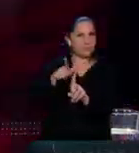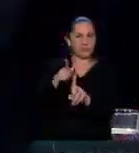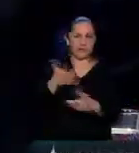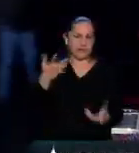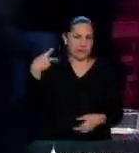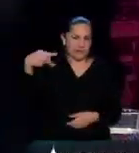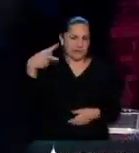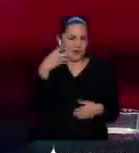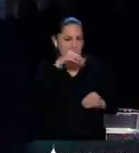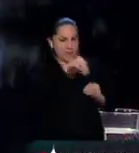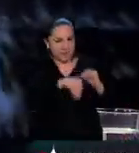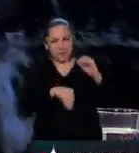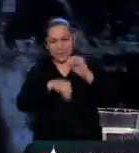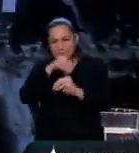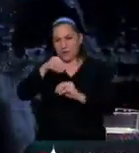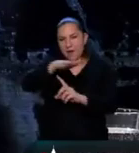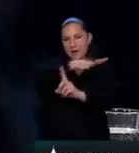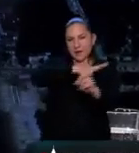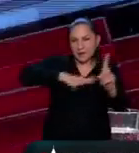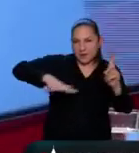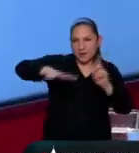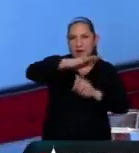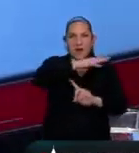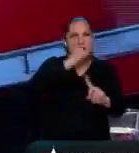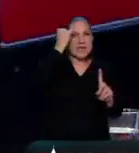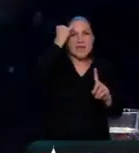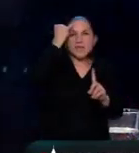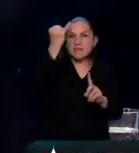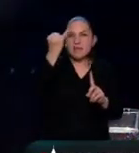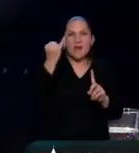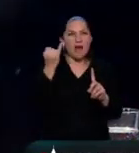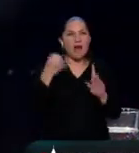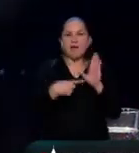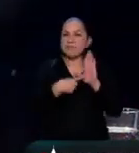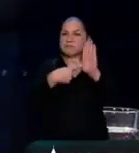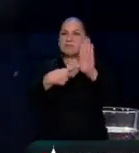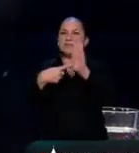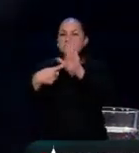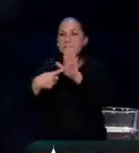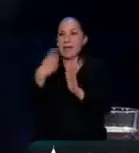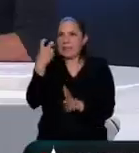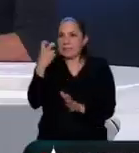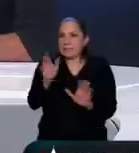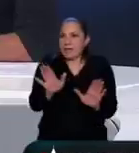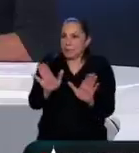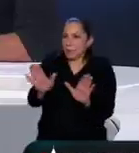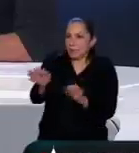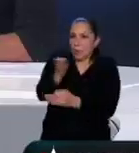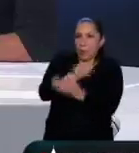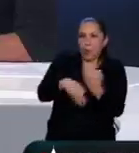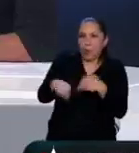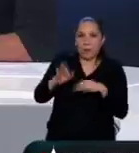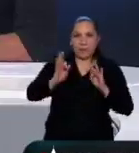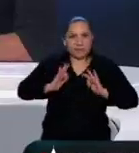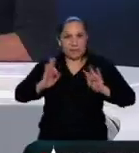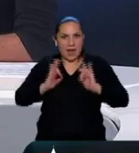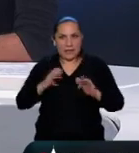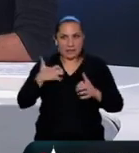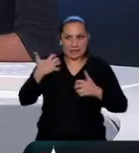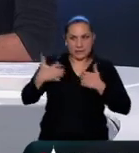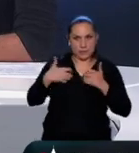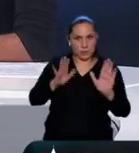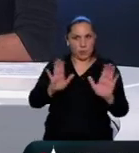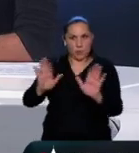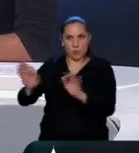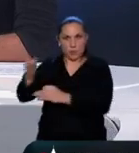construyen narrativas, relatos bajo las cuales se sienten cómodos, a veces incluso las partes de la población más desprotegidas